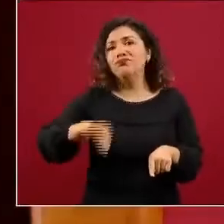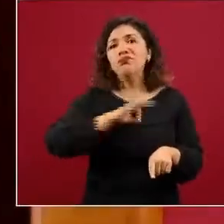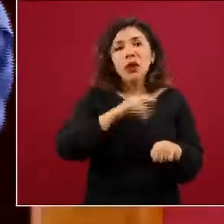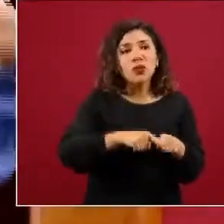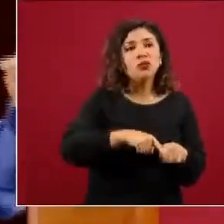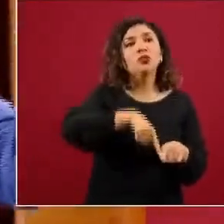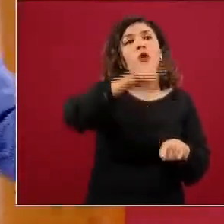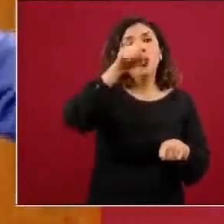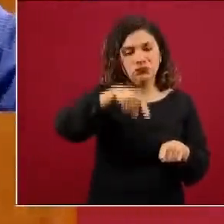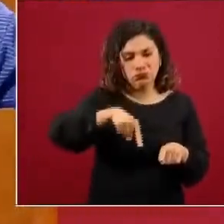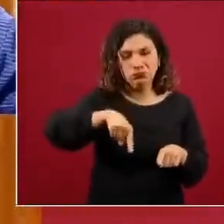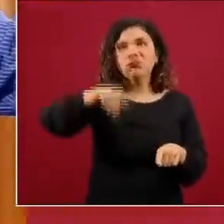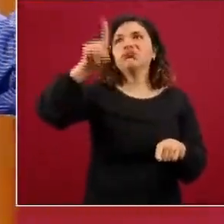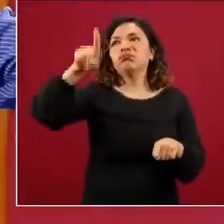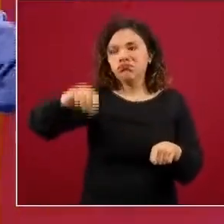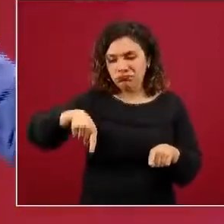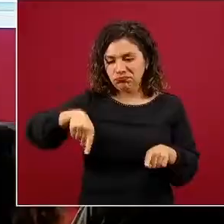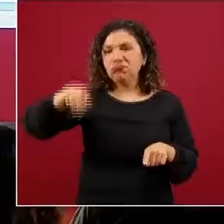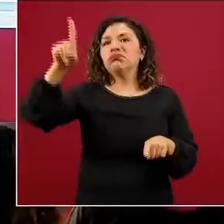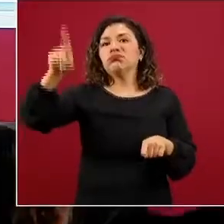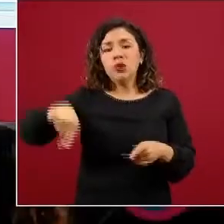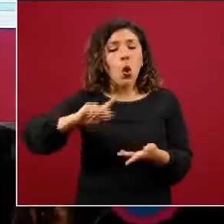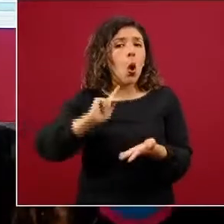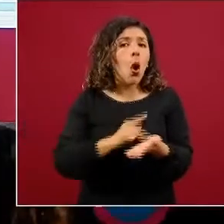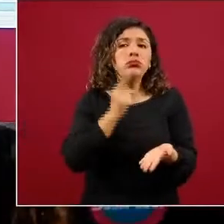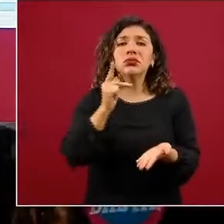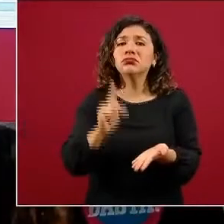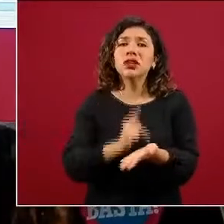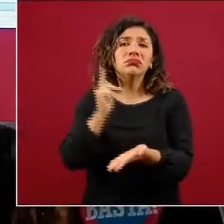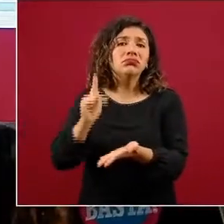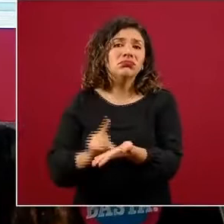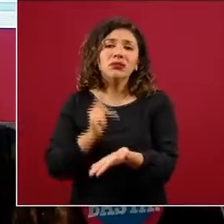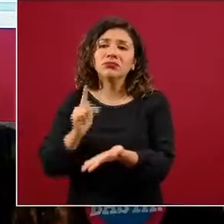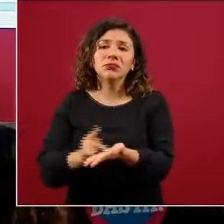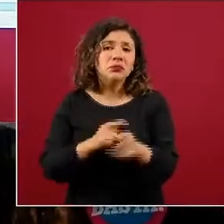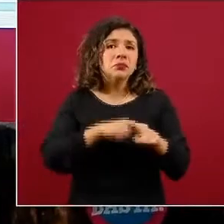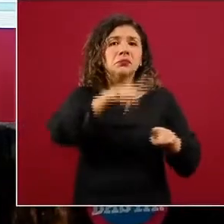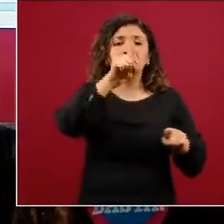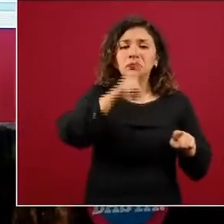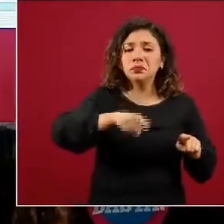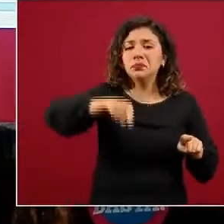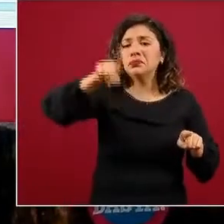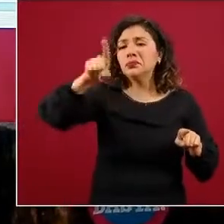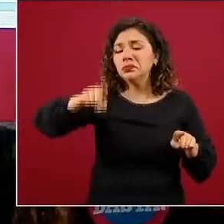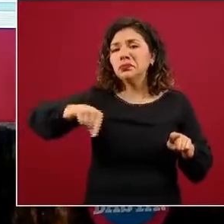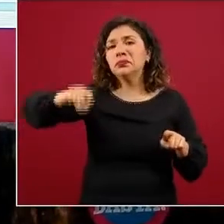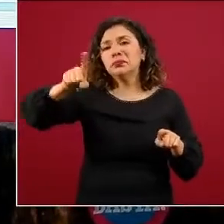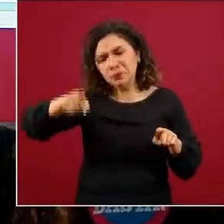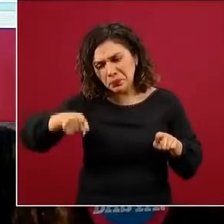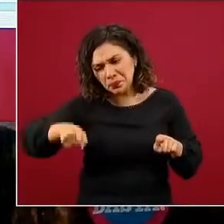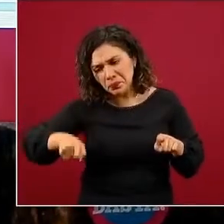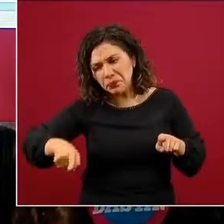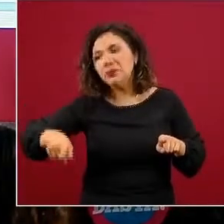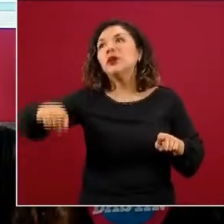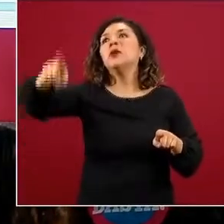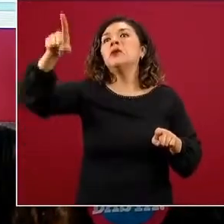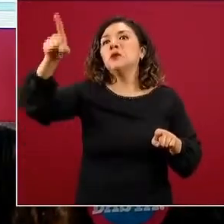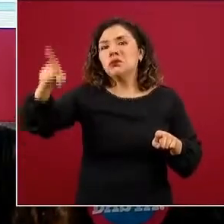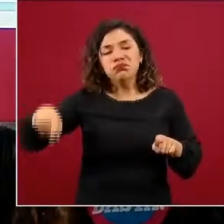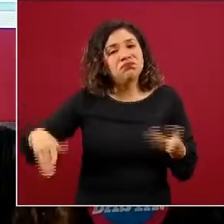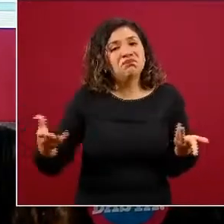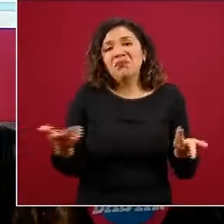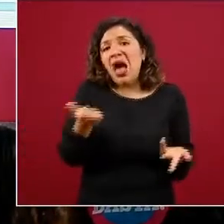pueden subir, bajar, volver a subir, volver a bajar, volver a subir, volver a bajar, bajar, volver a